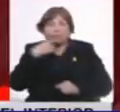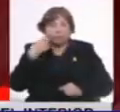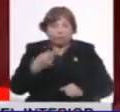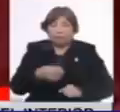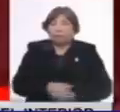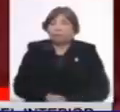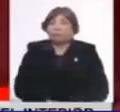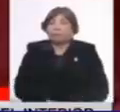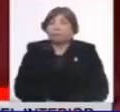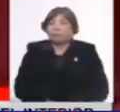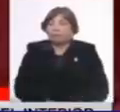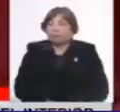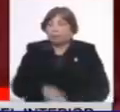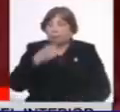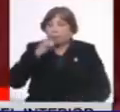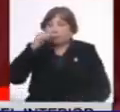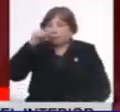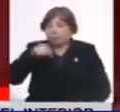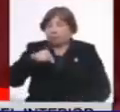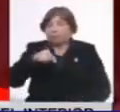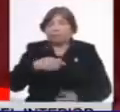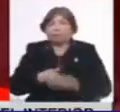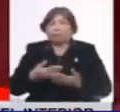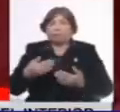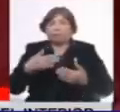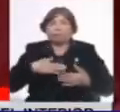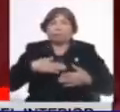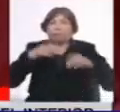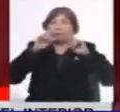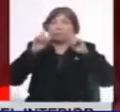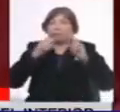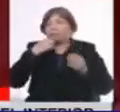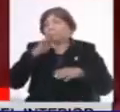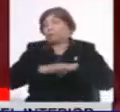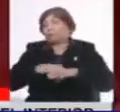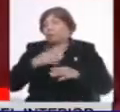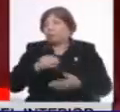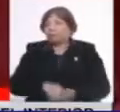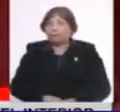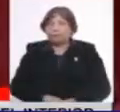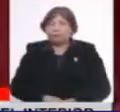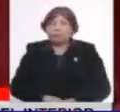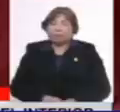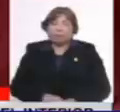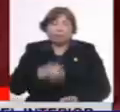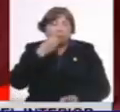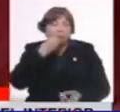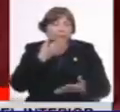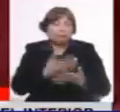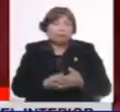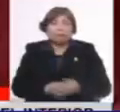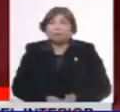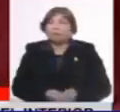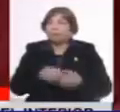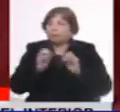dicho. Si aquí me preguntan sobre eso, no, sería bueno